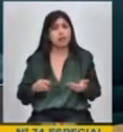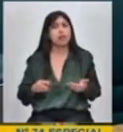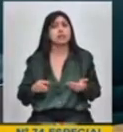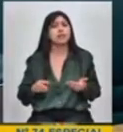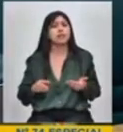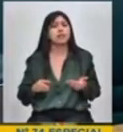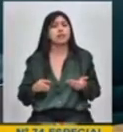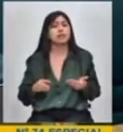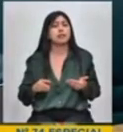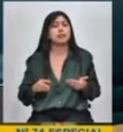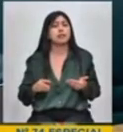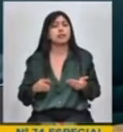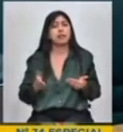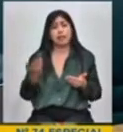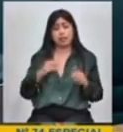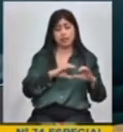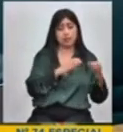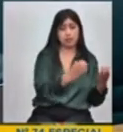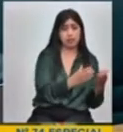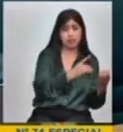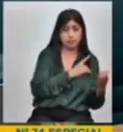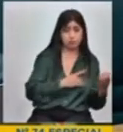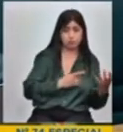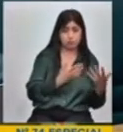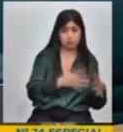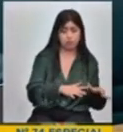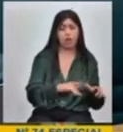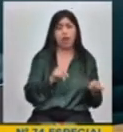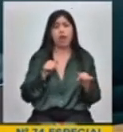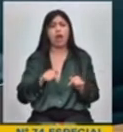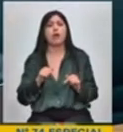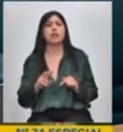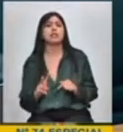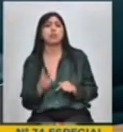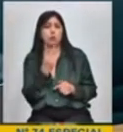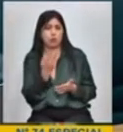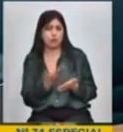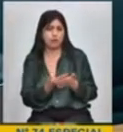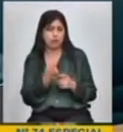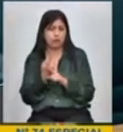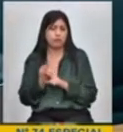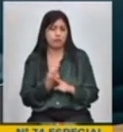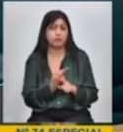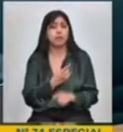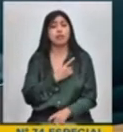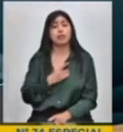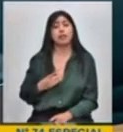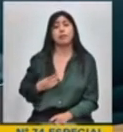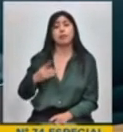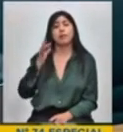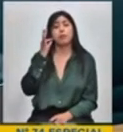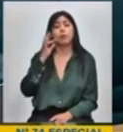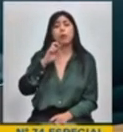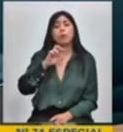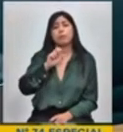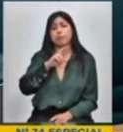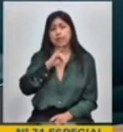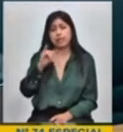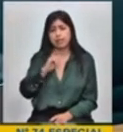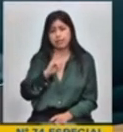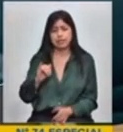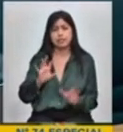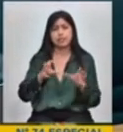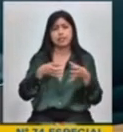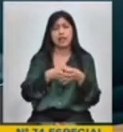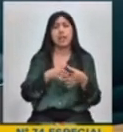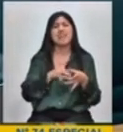de lo que ha hecho la Cámara de Diputados. La diputada presidente Joana Pérez, jefa de bancada de Demócratas en la Cámara de Diputados,